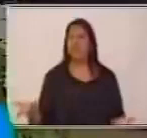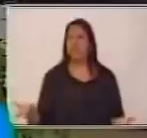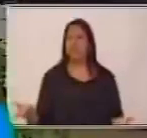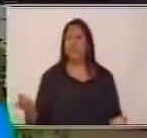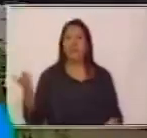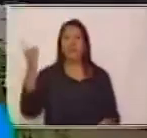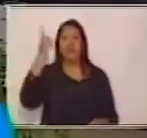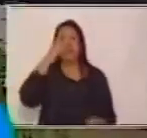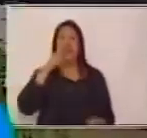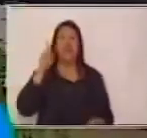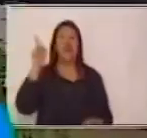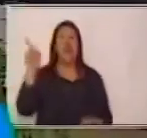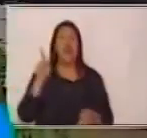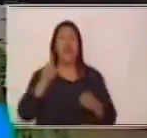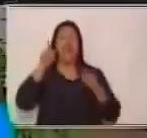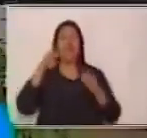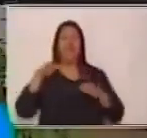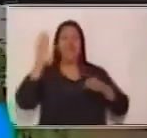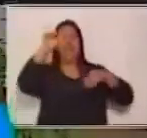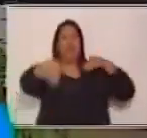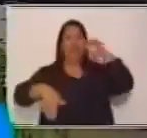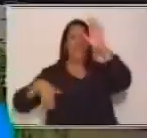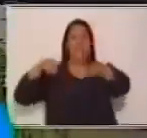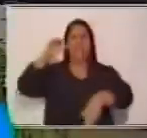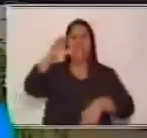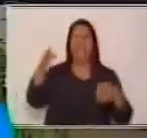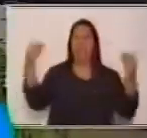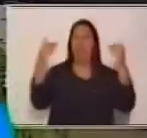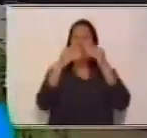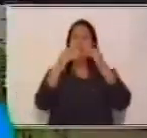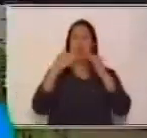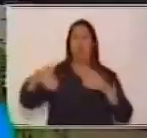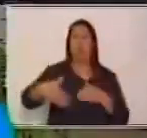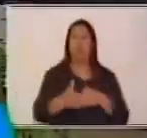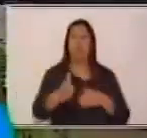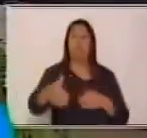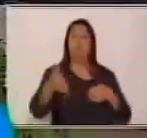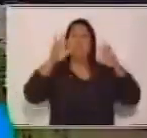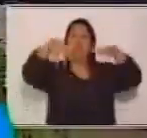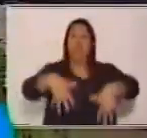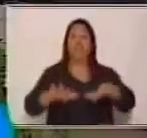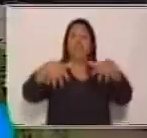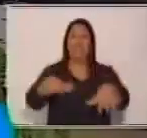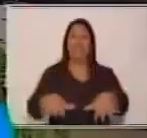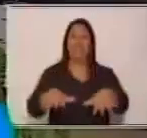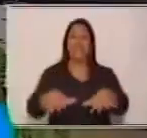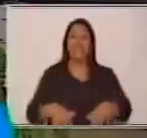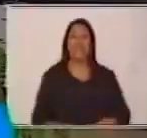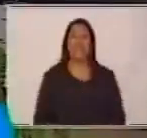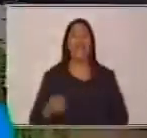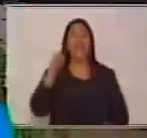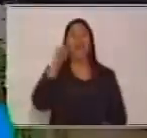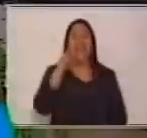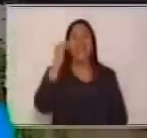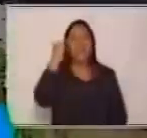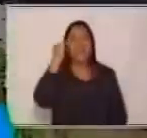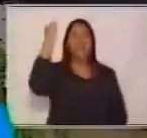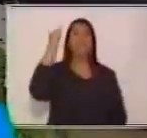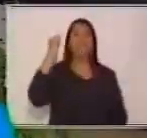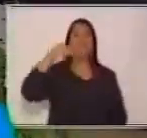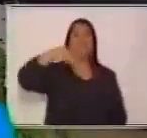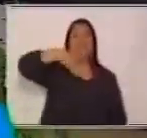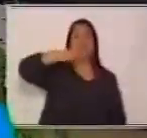Nada como un pez. O se siente como un pez en el agua. Ahí estamos creando metáforas o